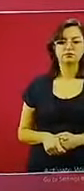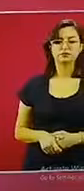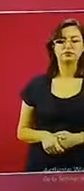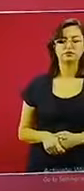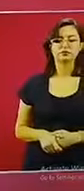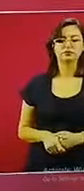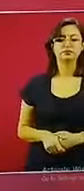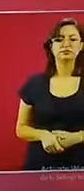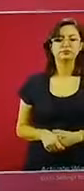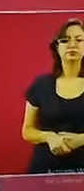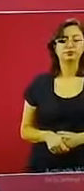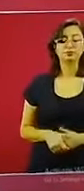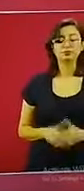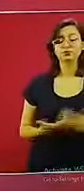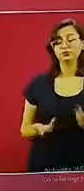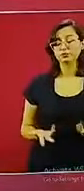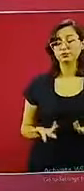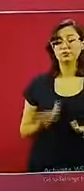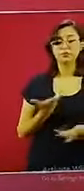está